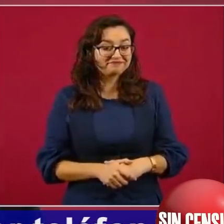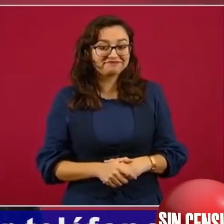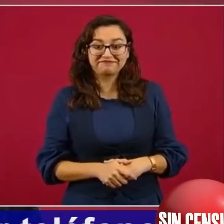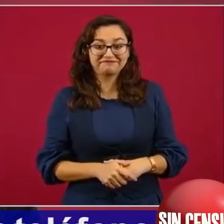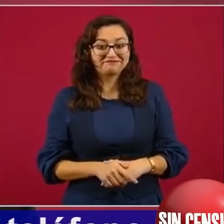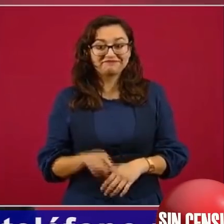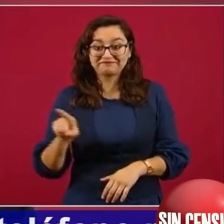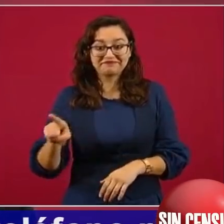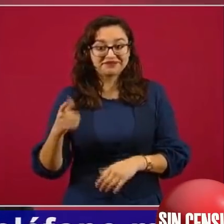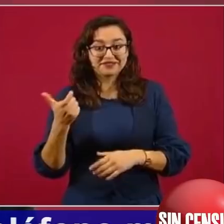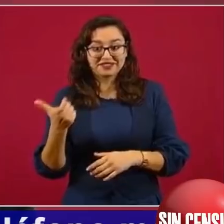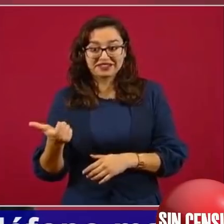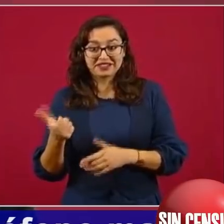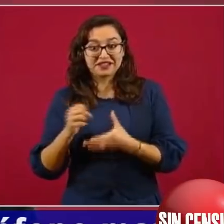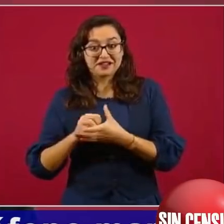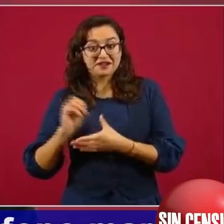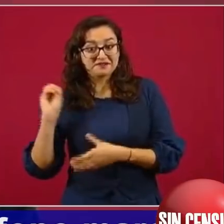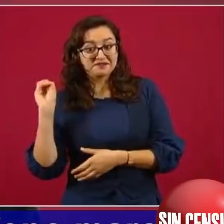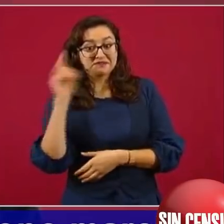a Canadá.